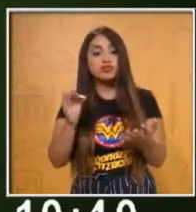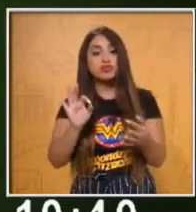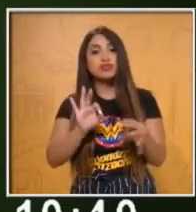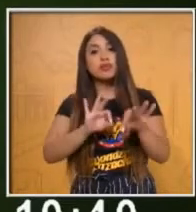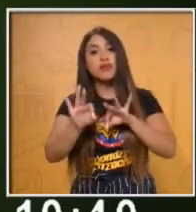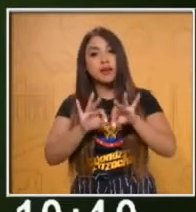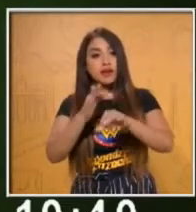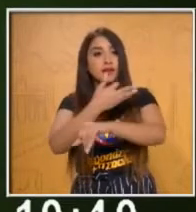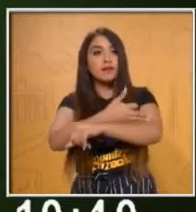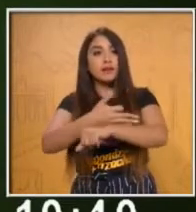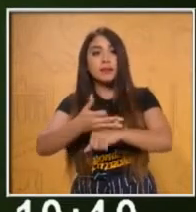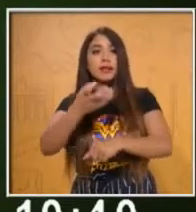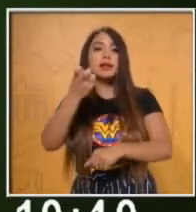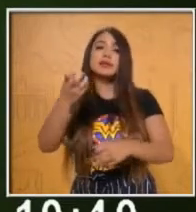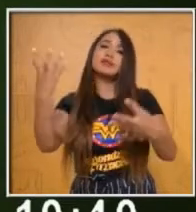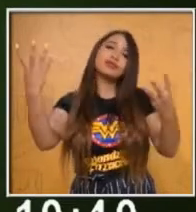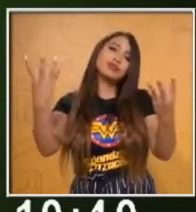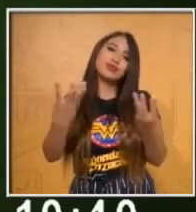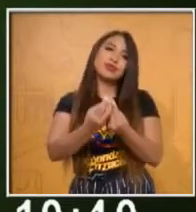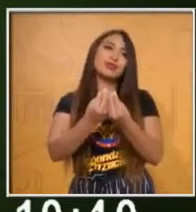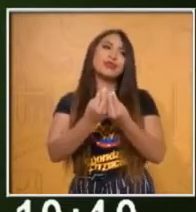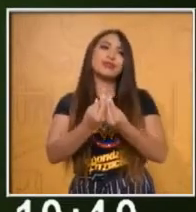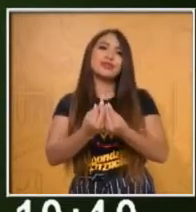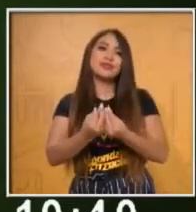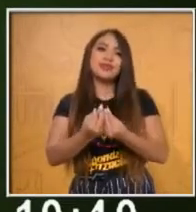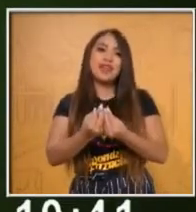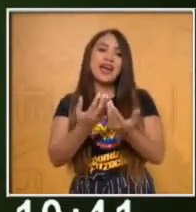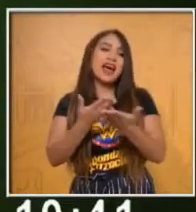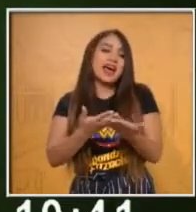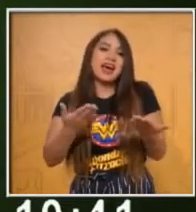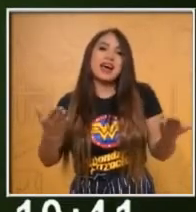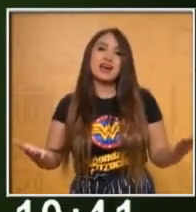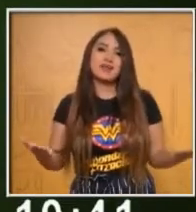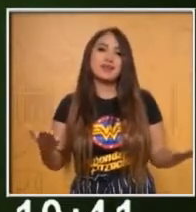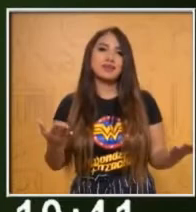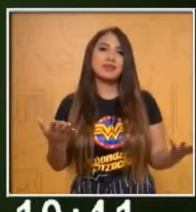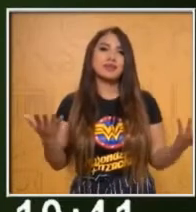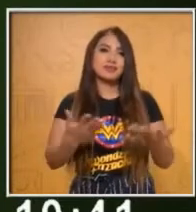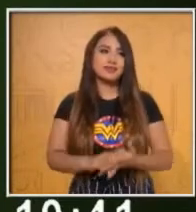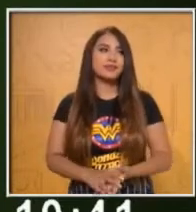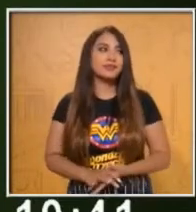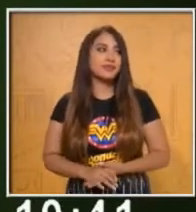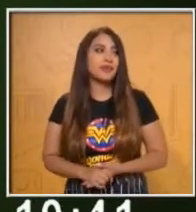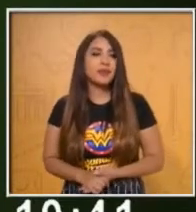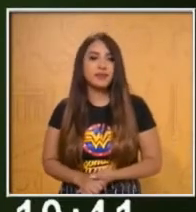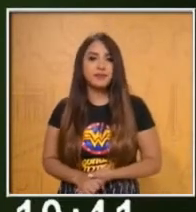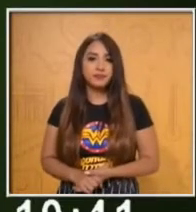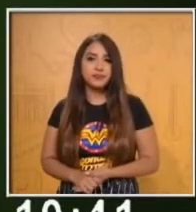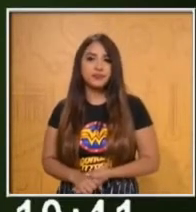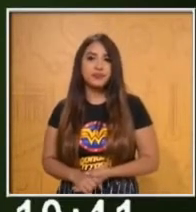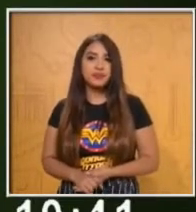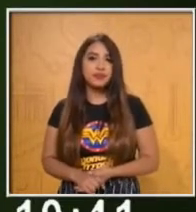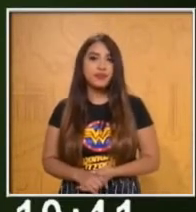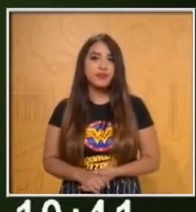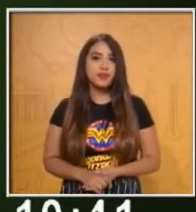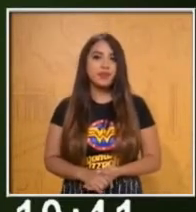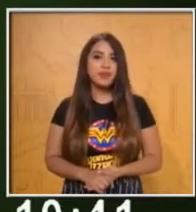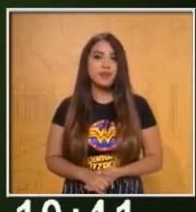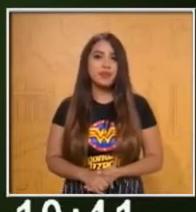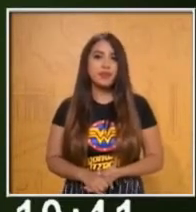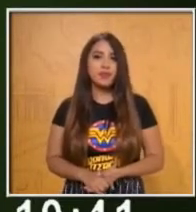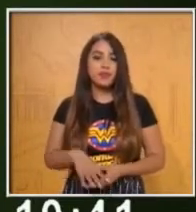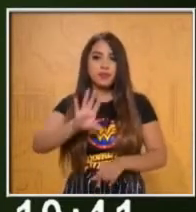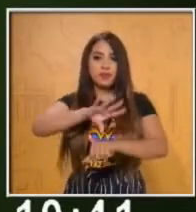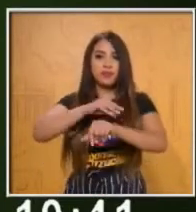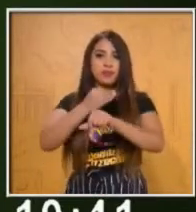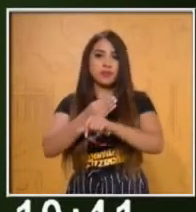y estar más unidos en estos momentos que tanto anhelamos. Así es. Entonces, repito,